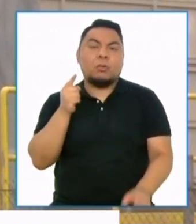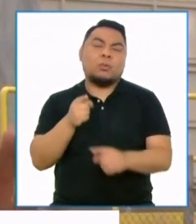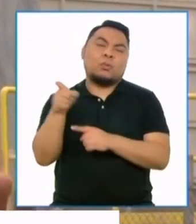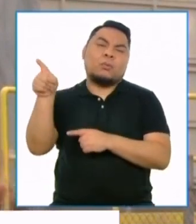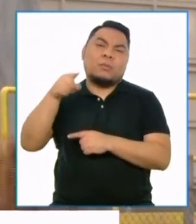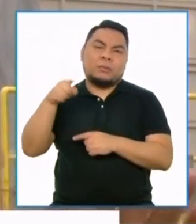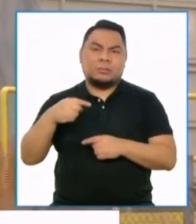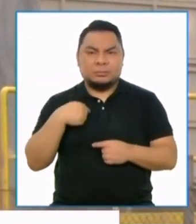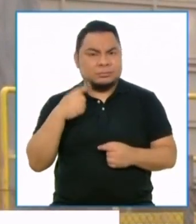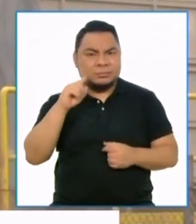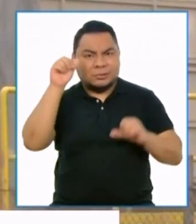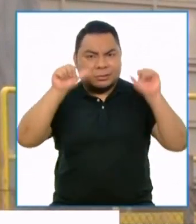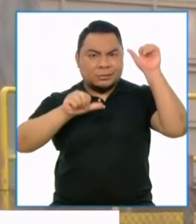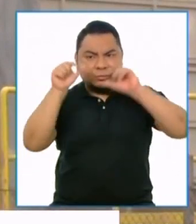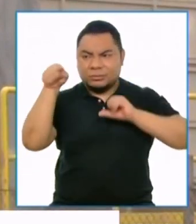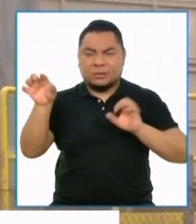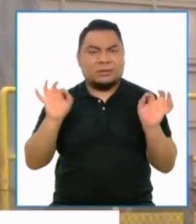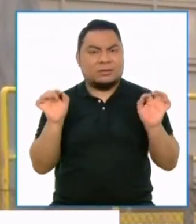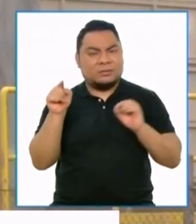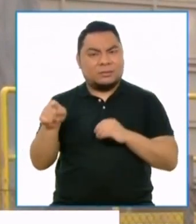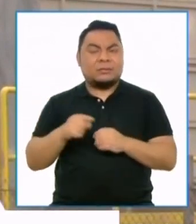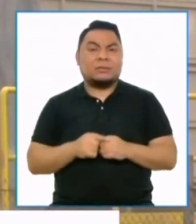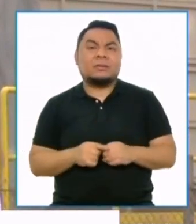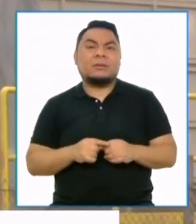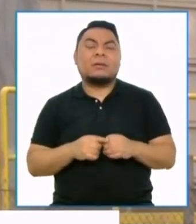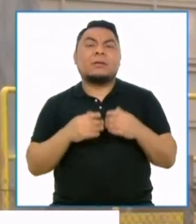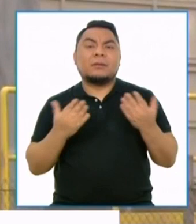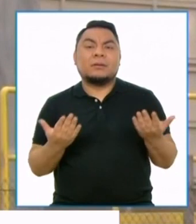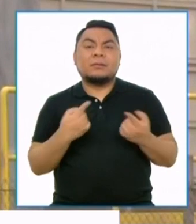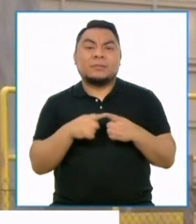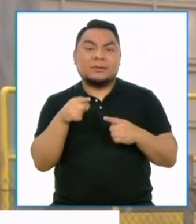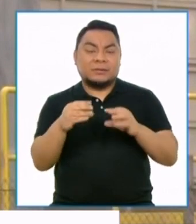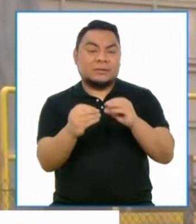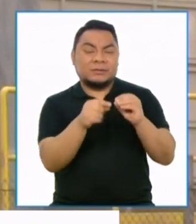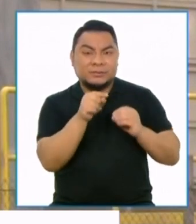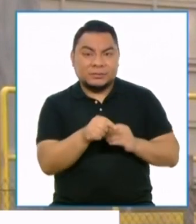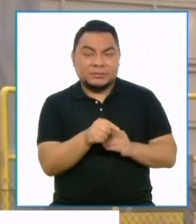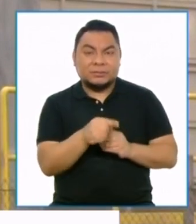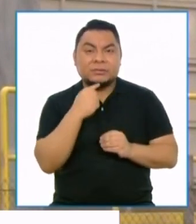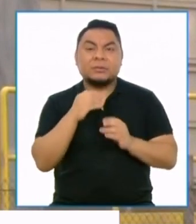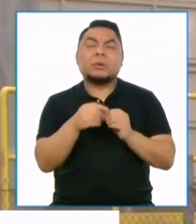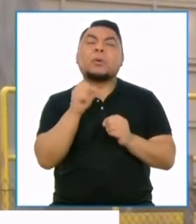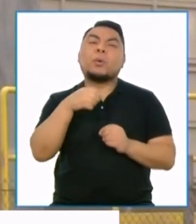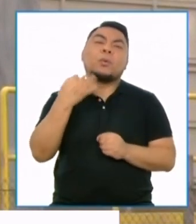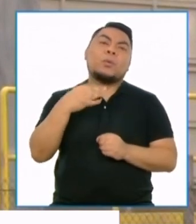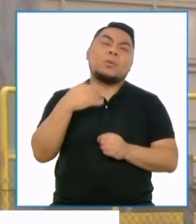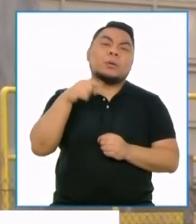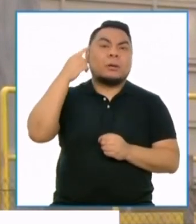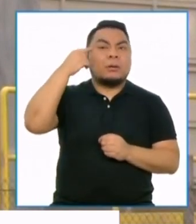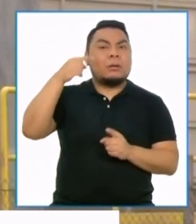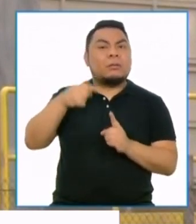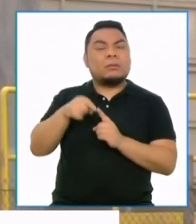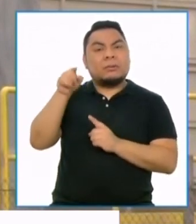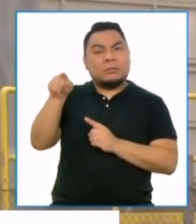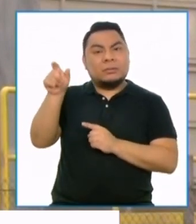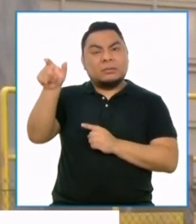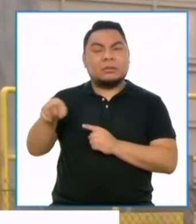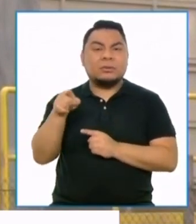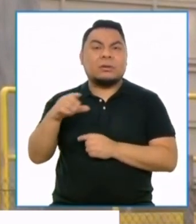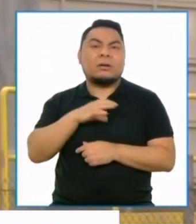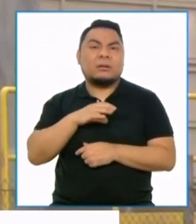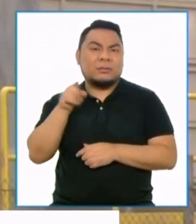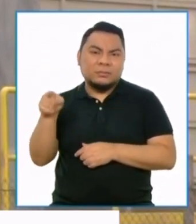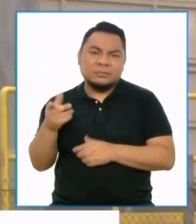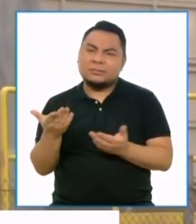hecho de que el audio ponía en cuestionamiento, en telejuicio, su comportamiento. Sin embargo, el fiscal salió y